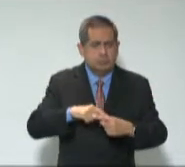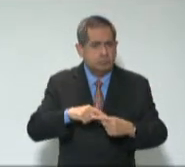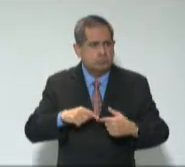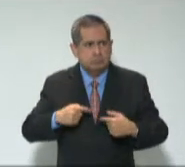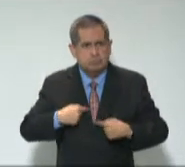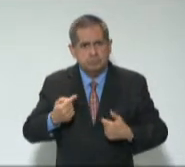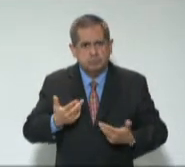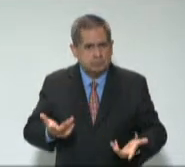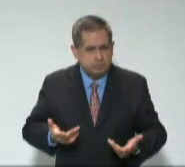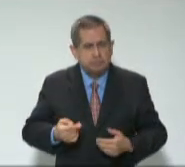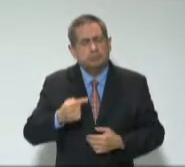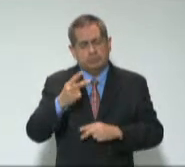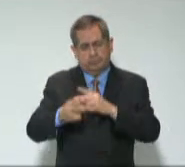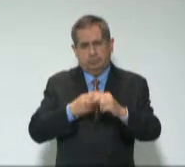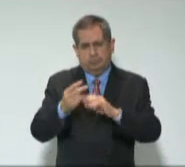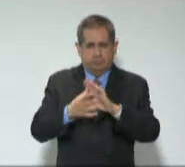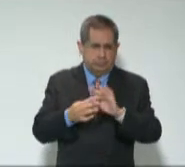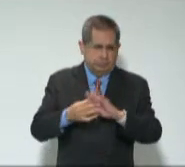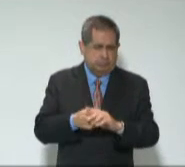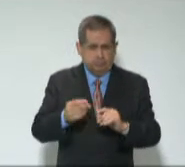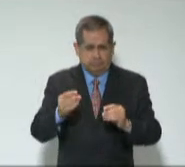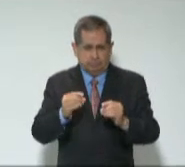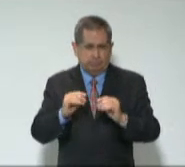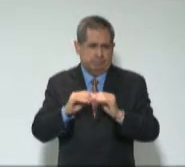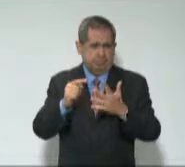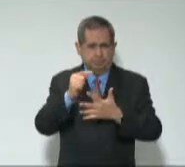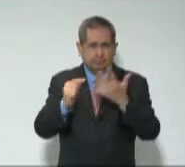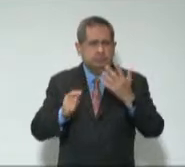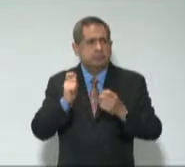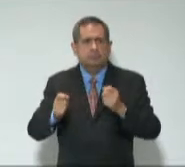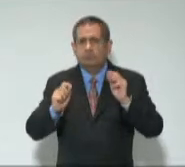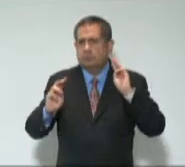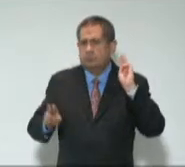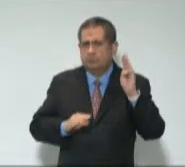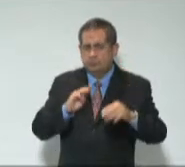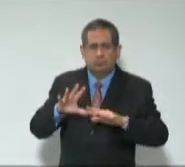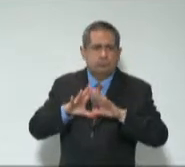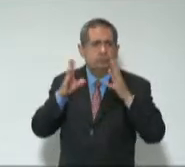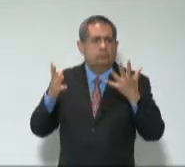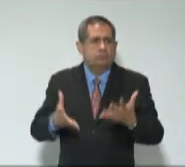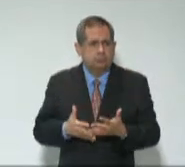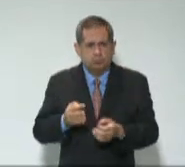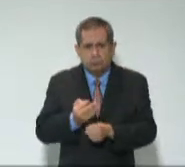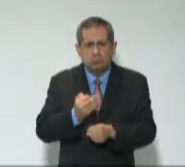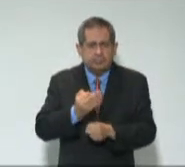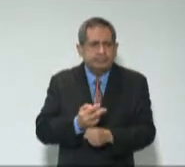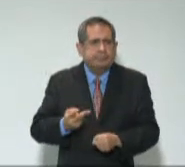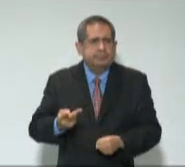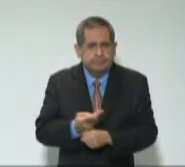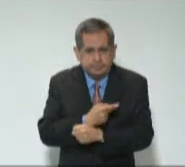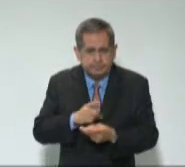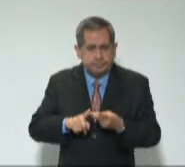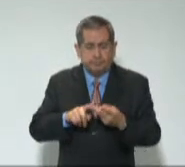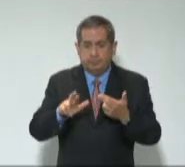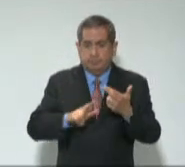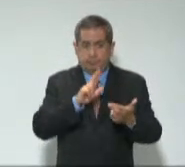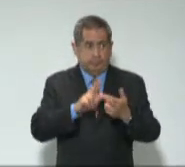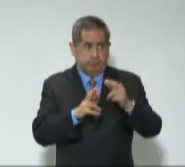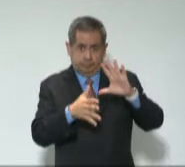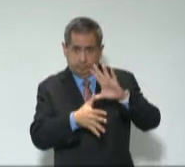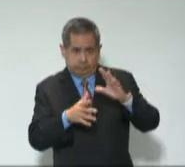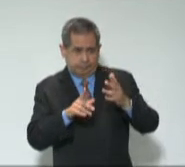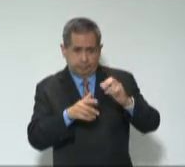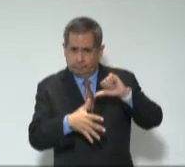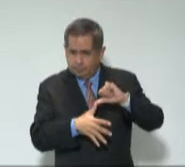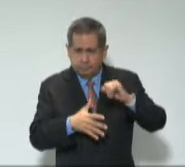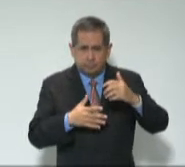en donde abordaré el contexto Global en el que nos encontramos y una realidad regional muy importante que por